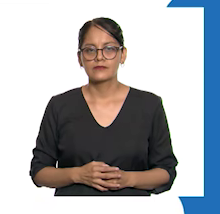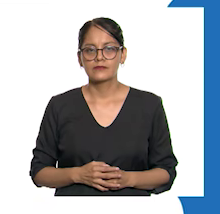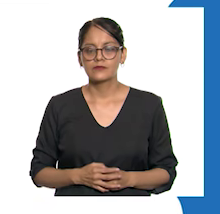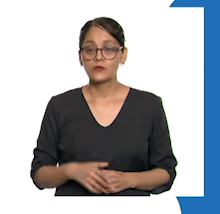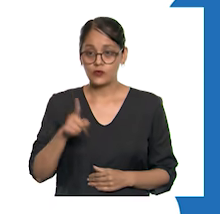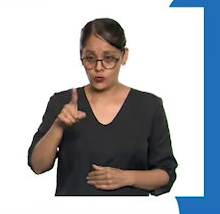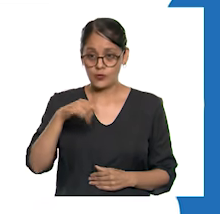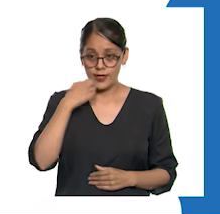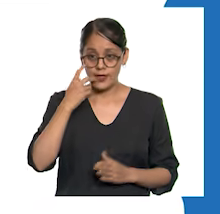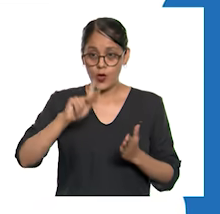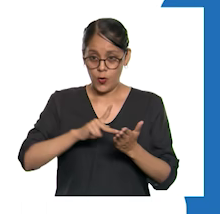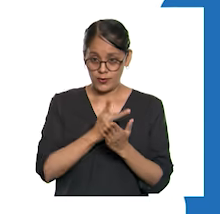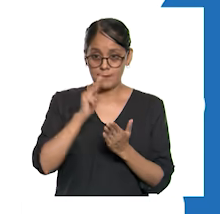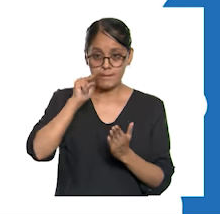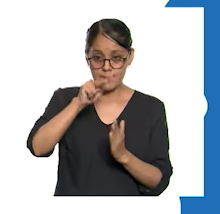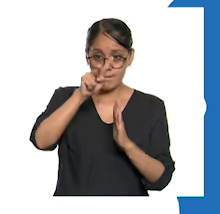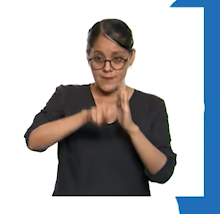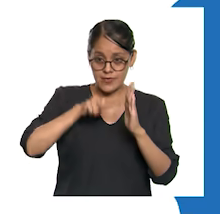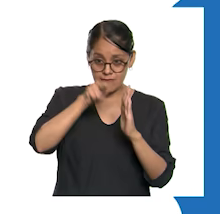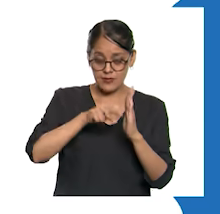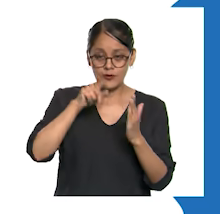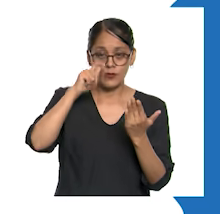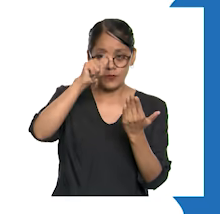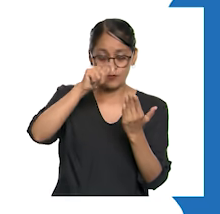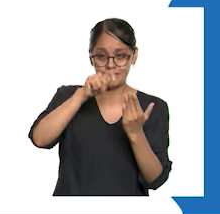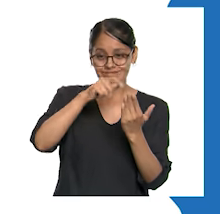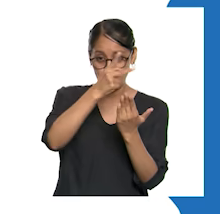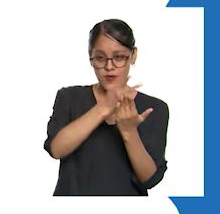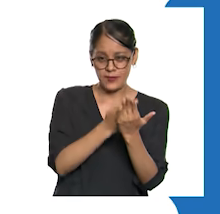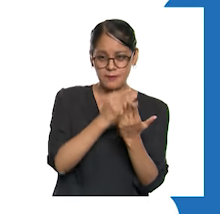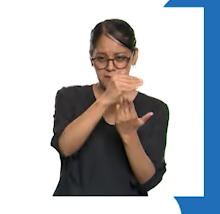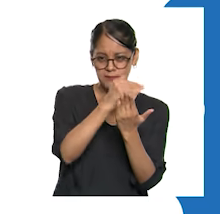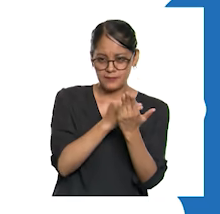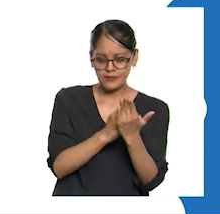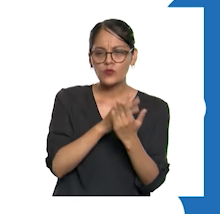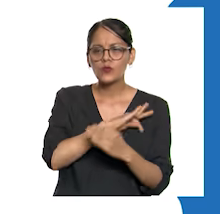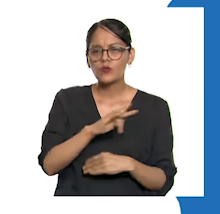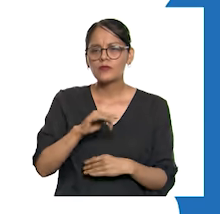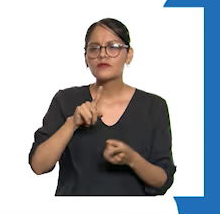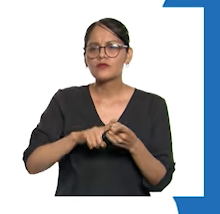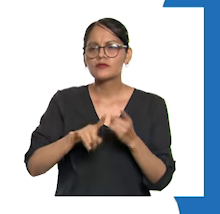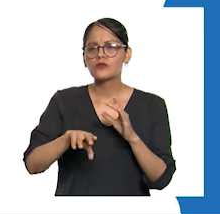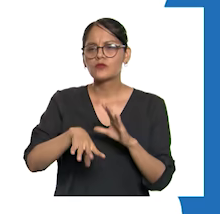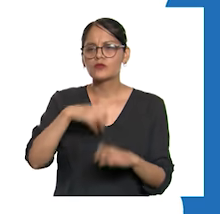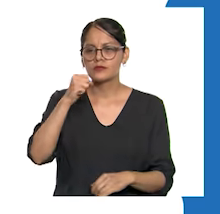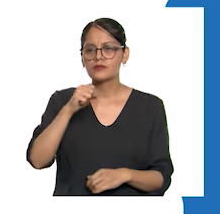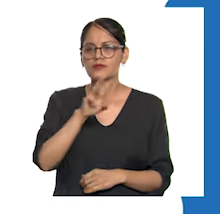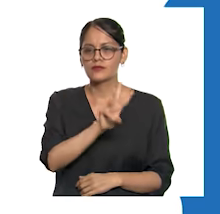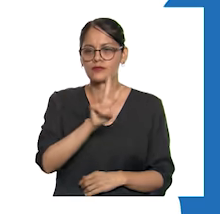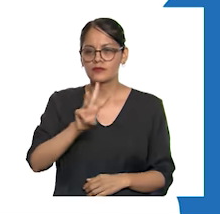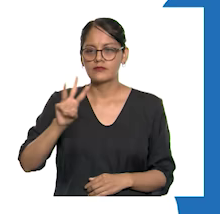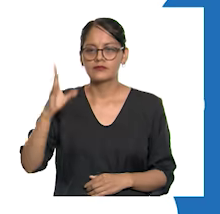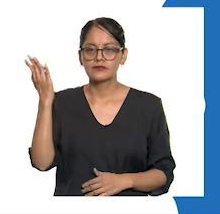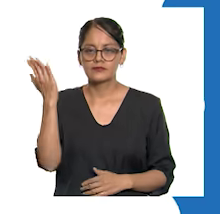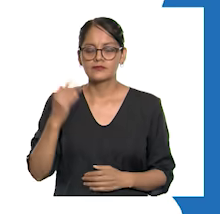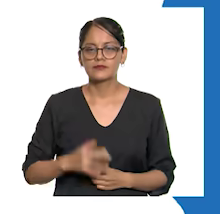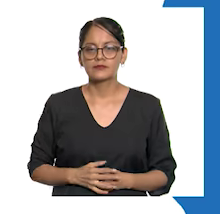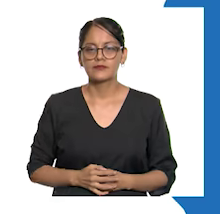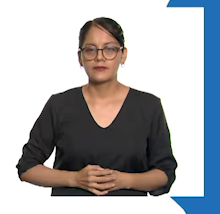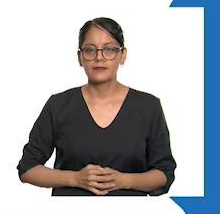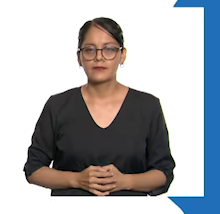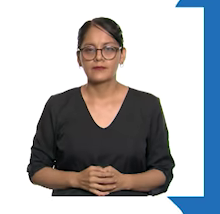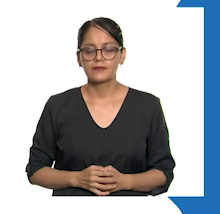Si quieres volver a ver los programas de Aprende en Casa 3, los puedes encontrar en la siguiente liga aprendeencasa